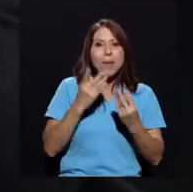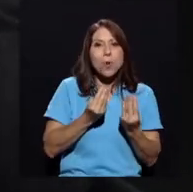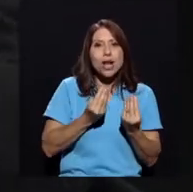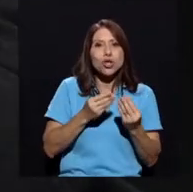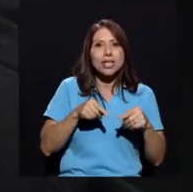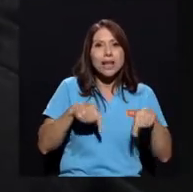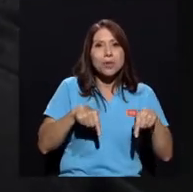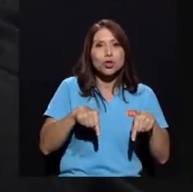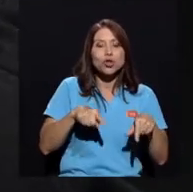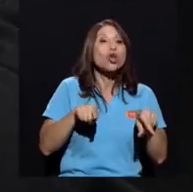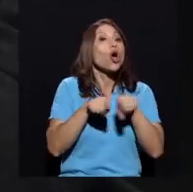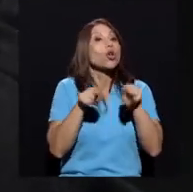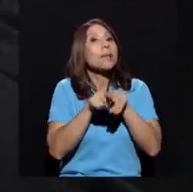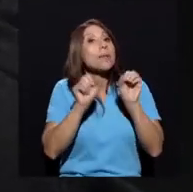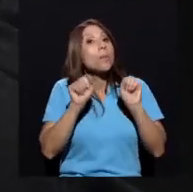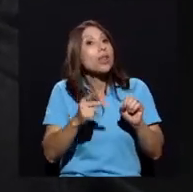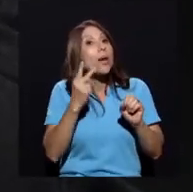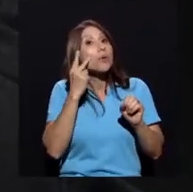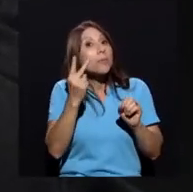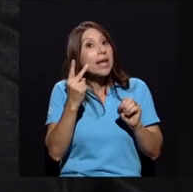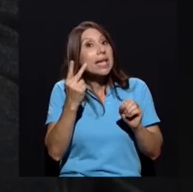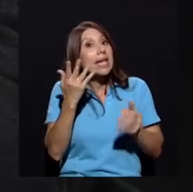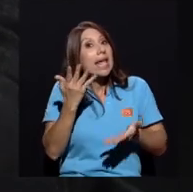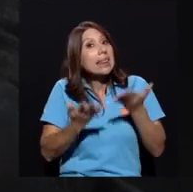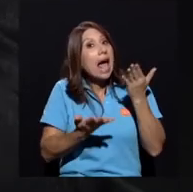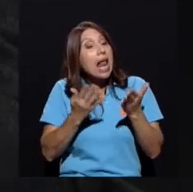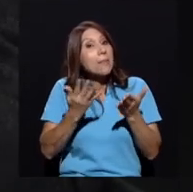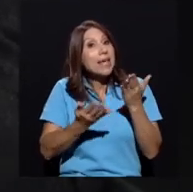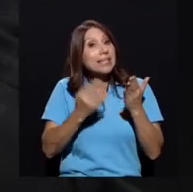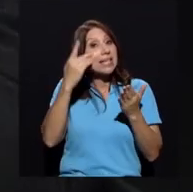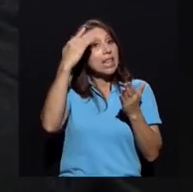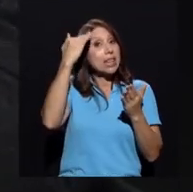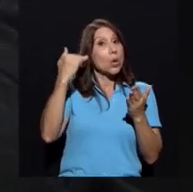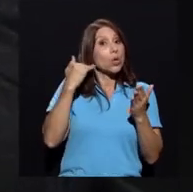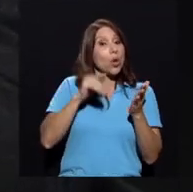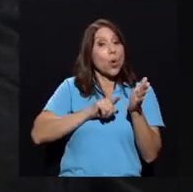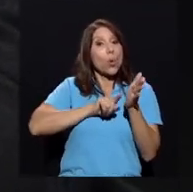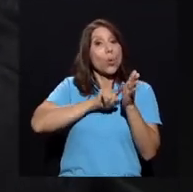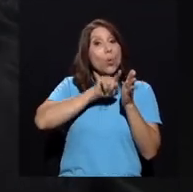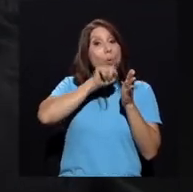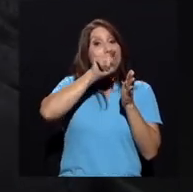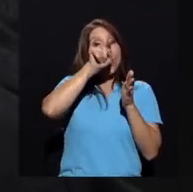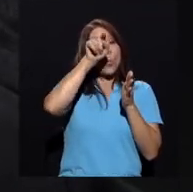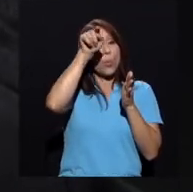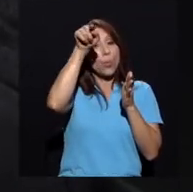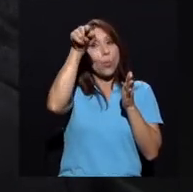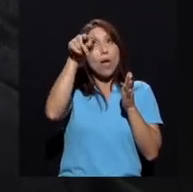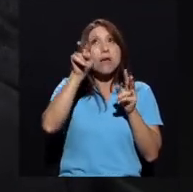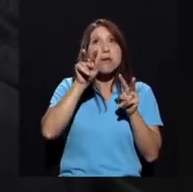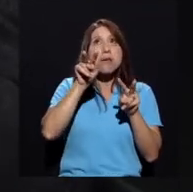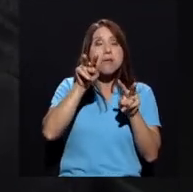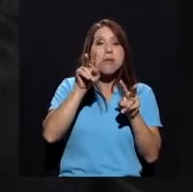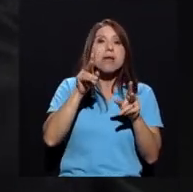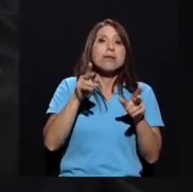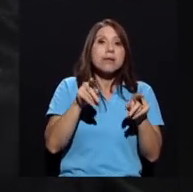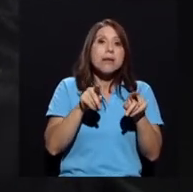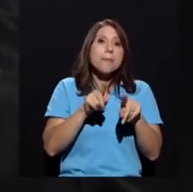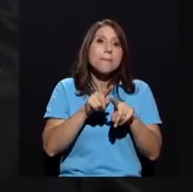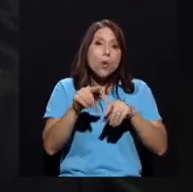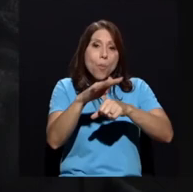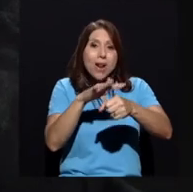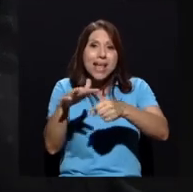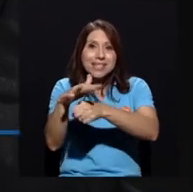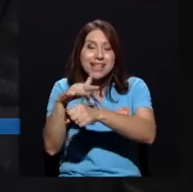vuelen sobre territorio, incluyendo norteamericano, por ejemplo las Aleutianas o Guam. Pero los